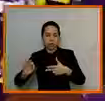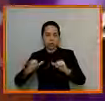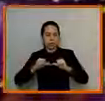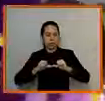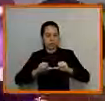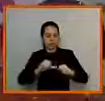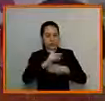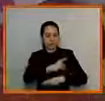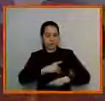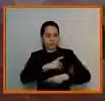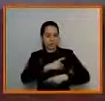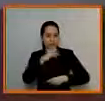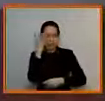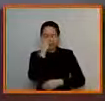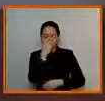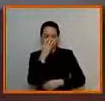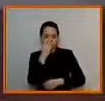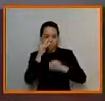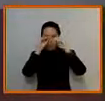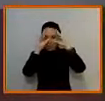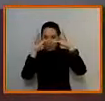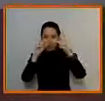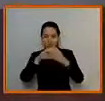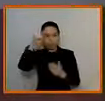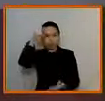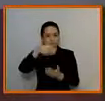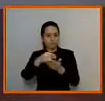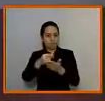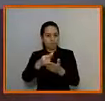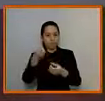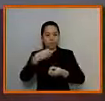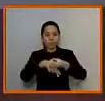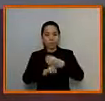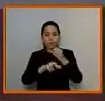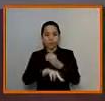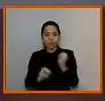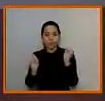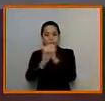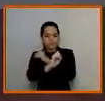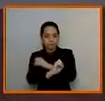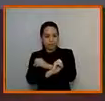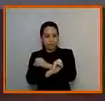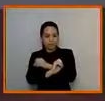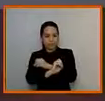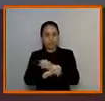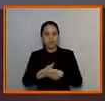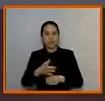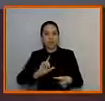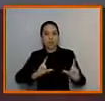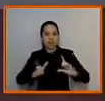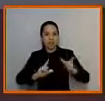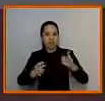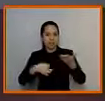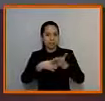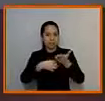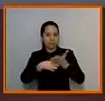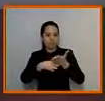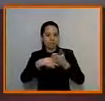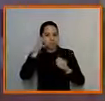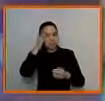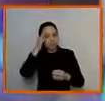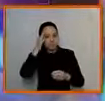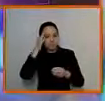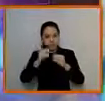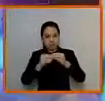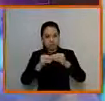Seguimos la diversión de esta linda mañana multiplicando tu dinero con premiados y premiados mix. Así que preparando sus boletos, vamos a recibir